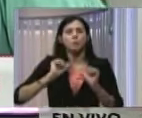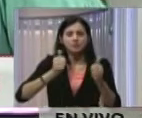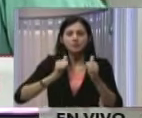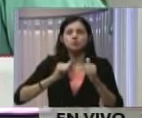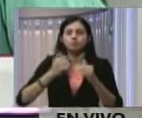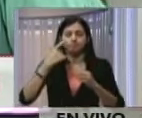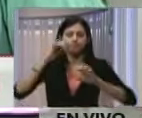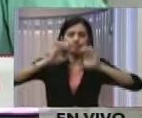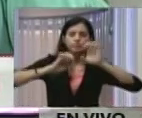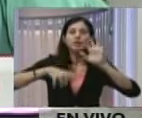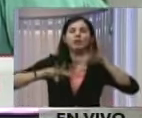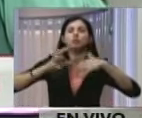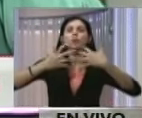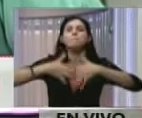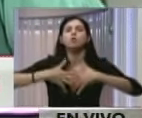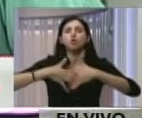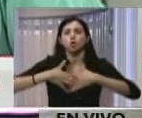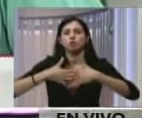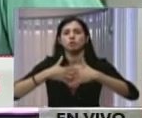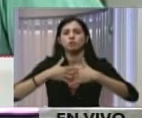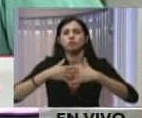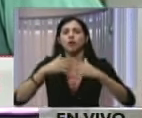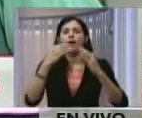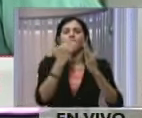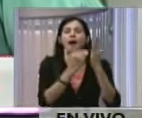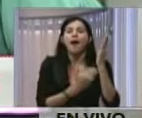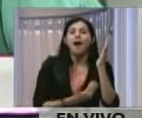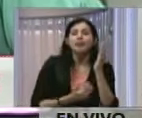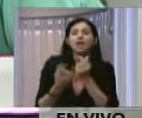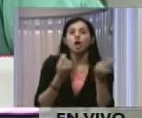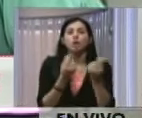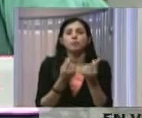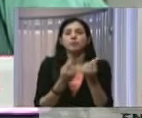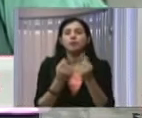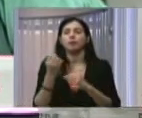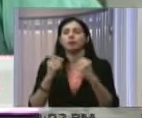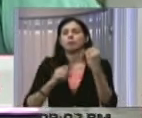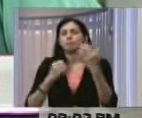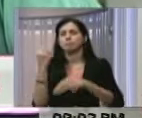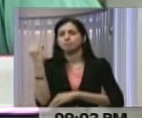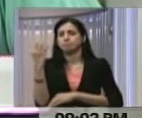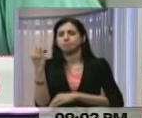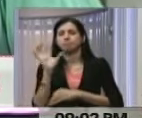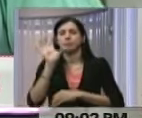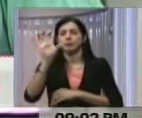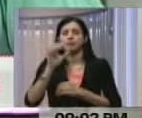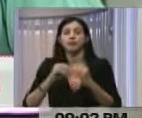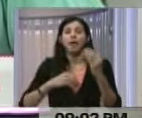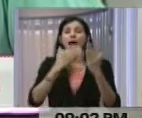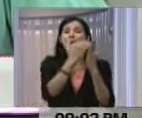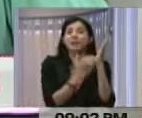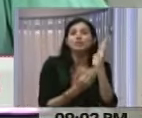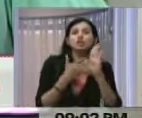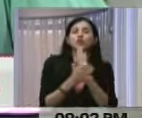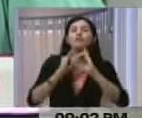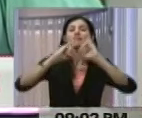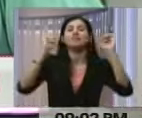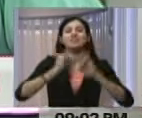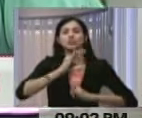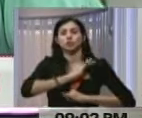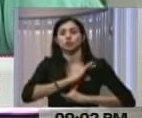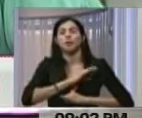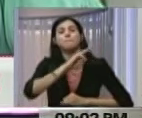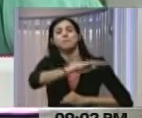Estamos revisando aquí la agenda económica, los planes del Congreso de la Patria, la agenda de la felicidad social, de las misiones,